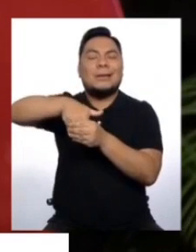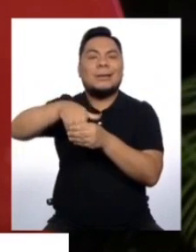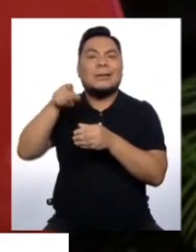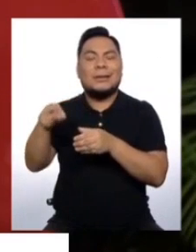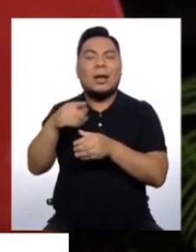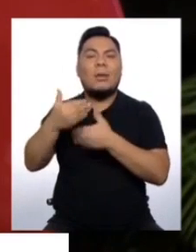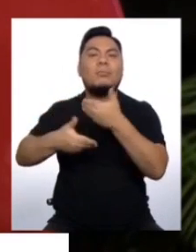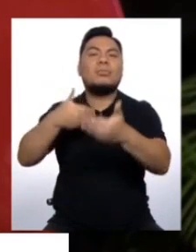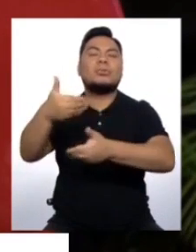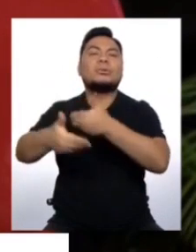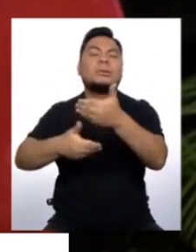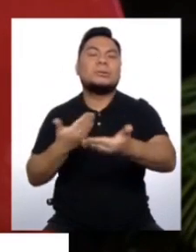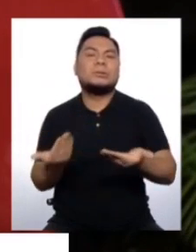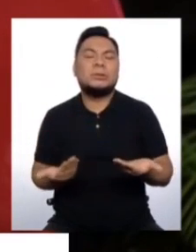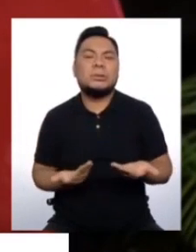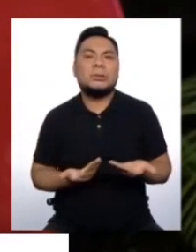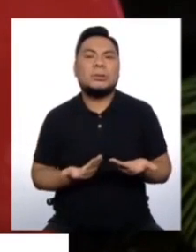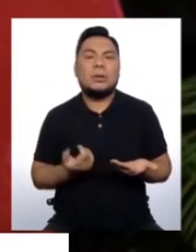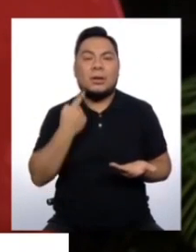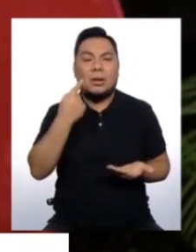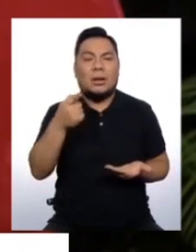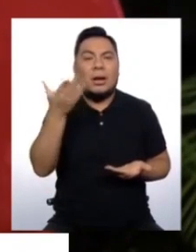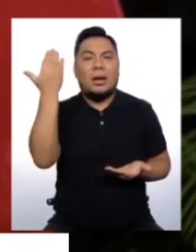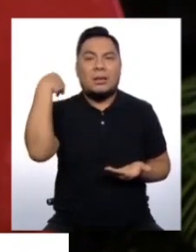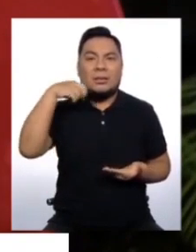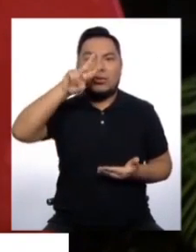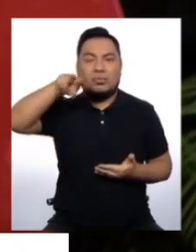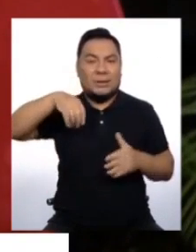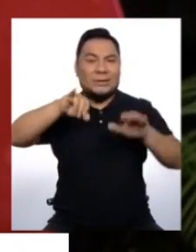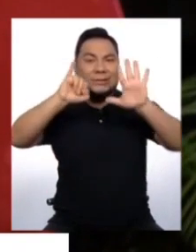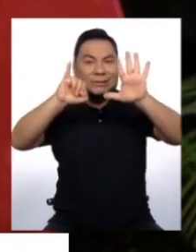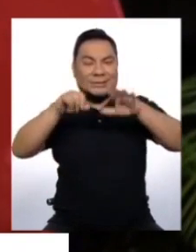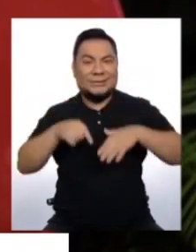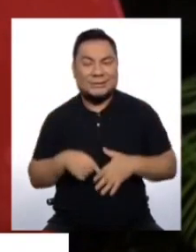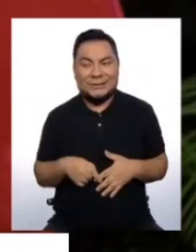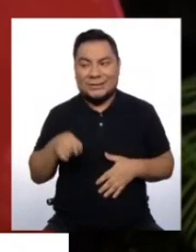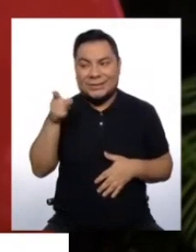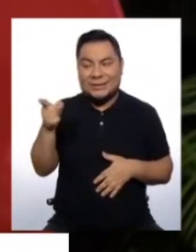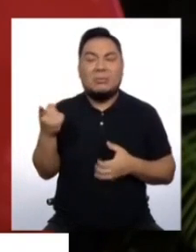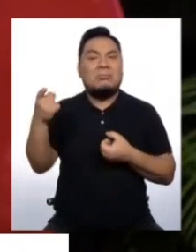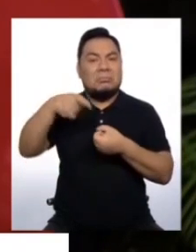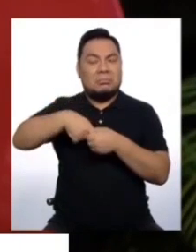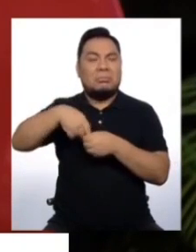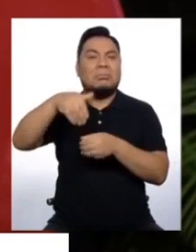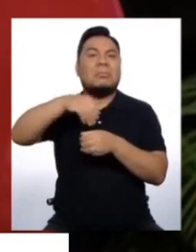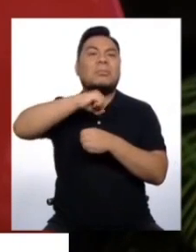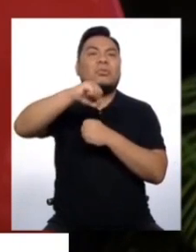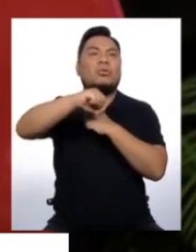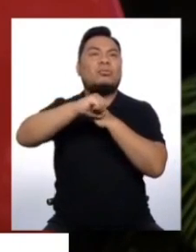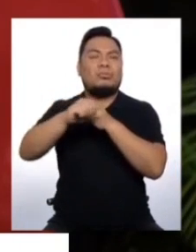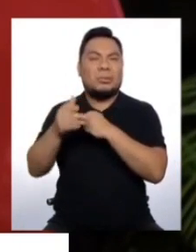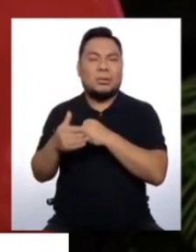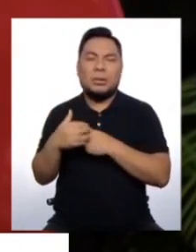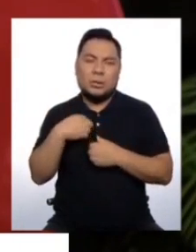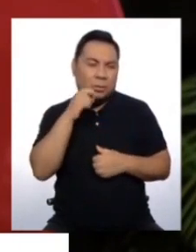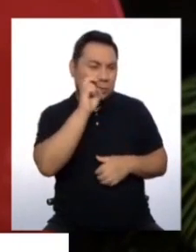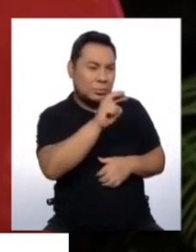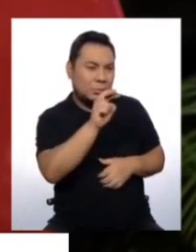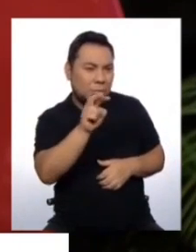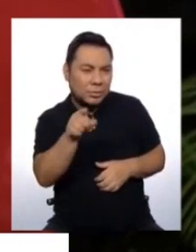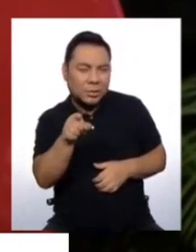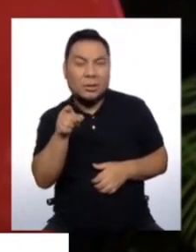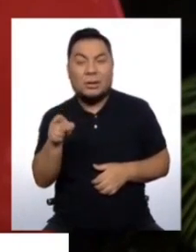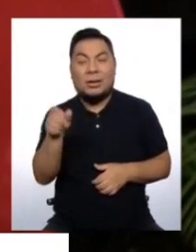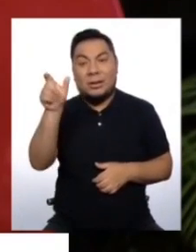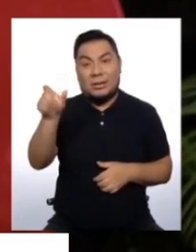del proceso del 2016. Por ahí vi algunos comentarios sueltos diciendo